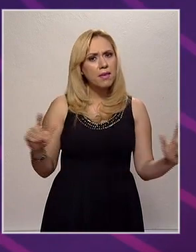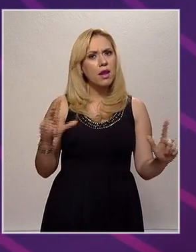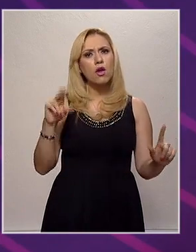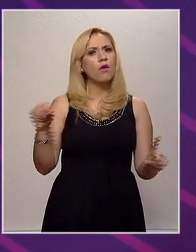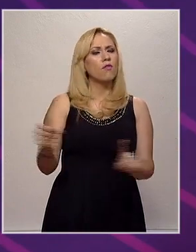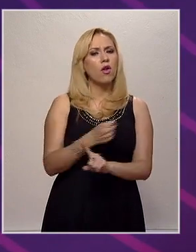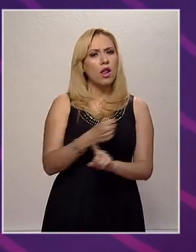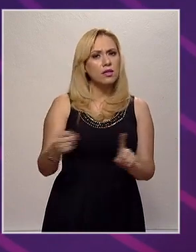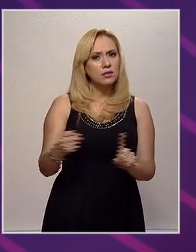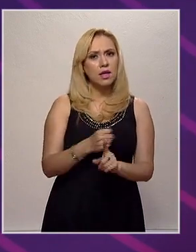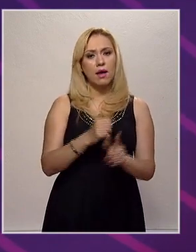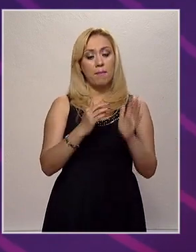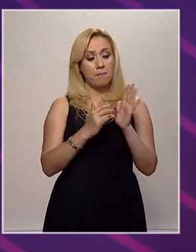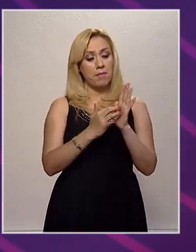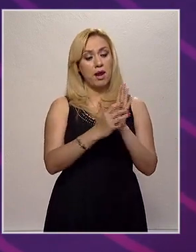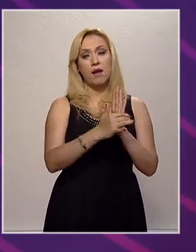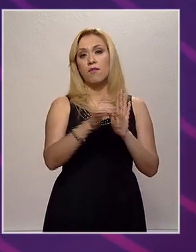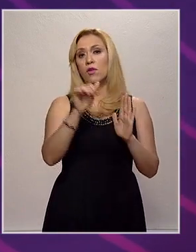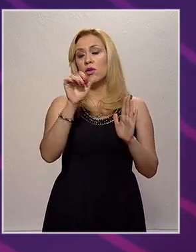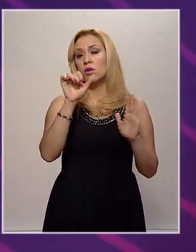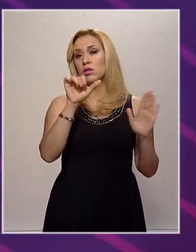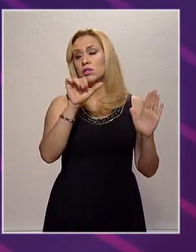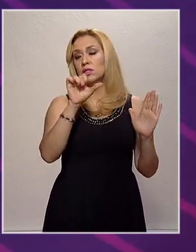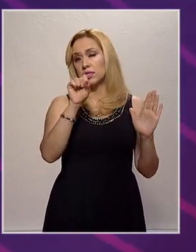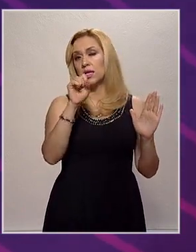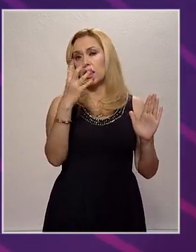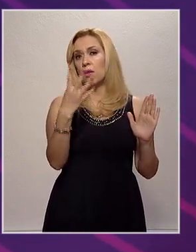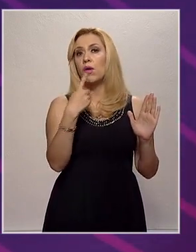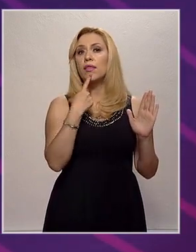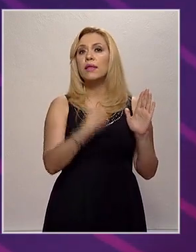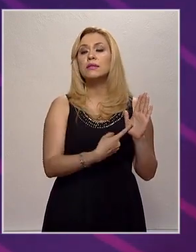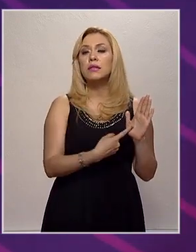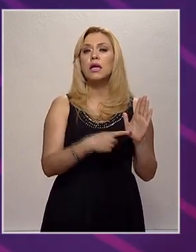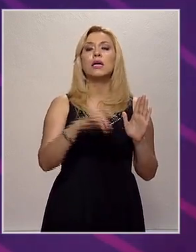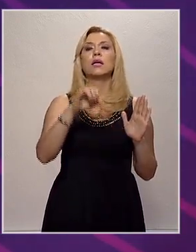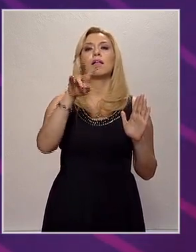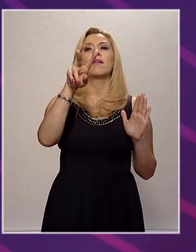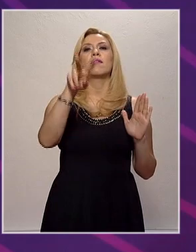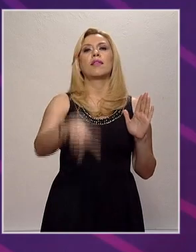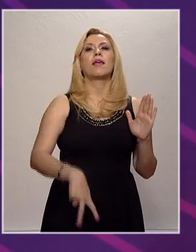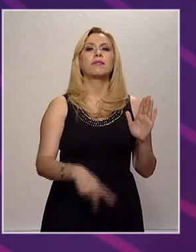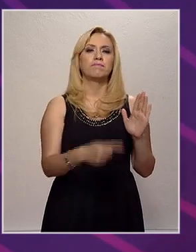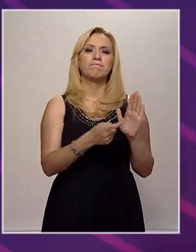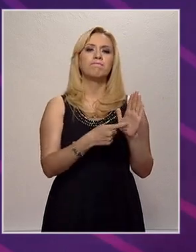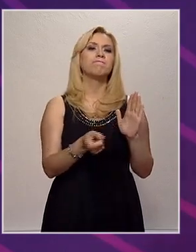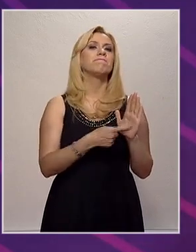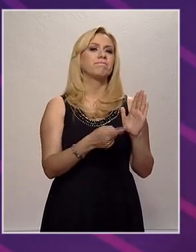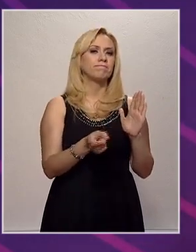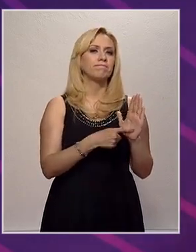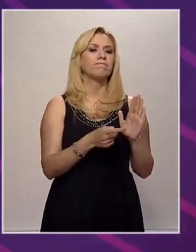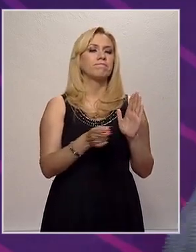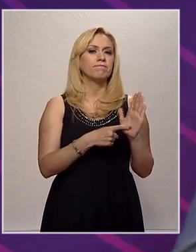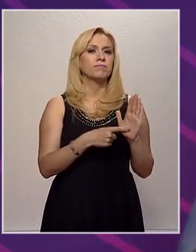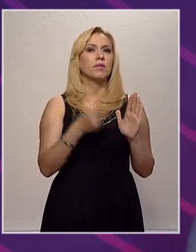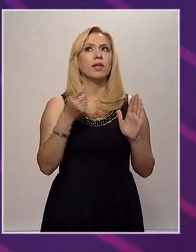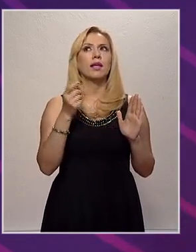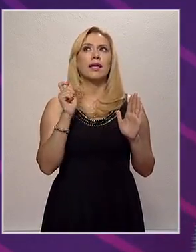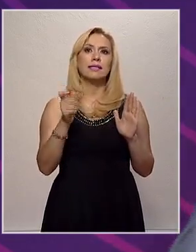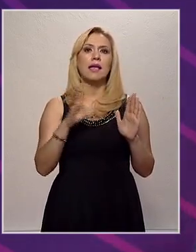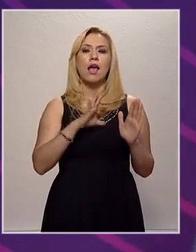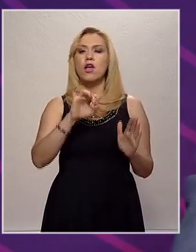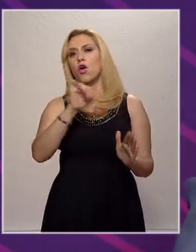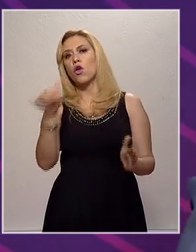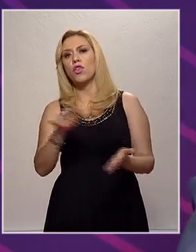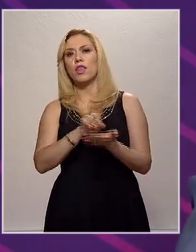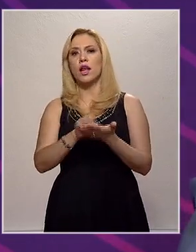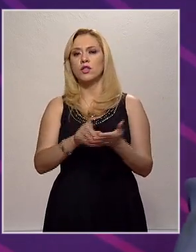párrafo 164 de esa recomendación se estableció justo el contenido o los subderechos que